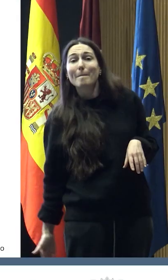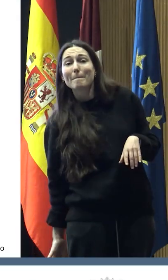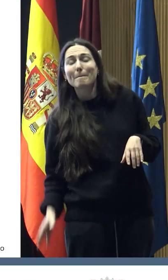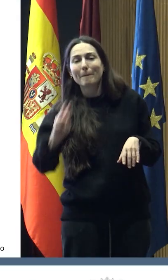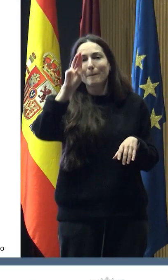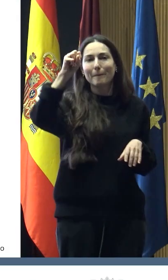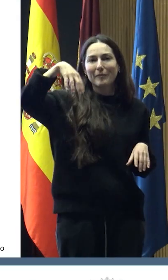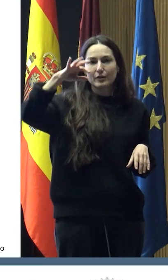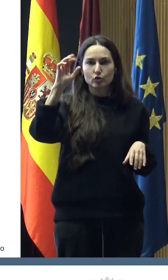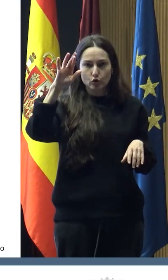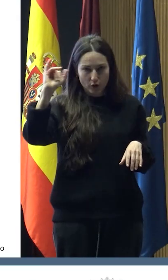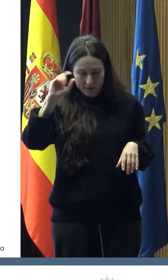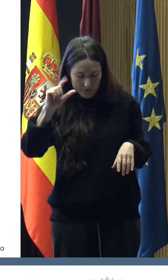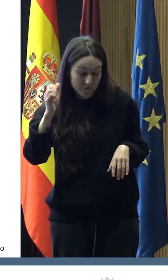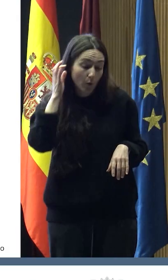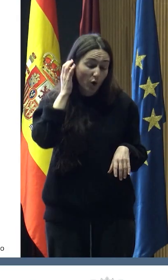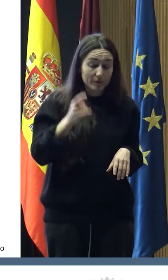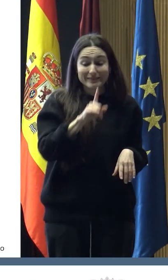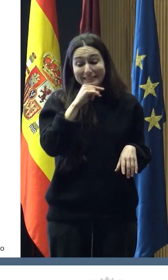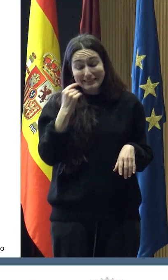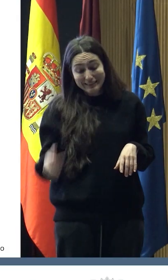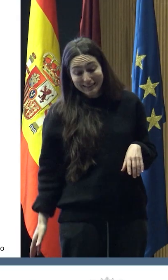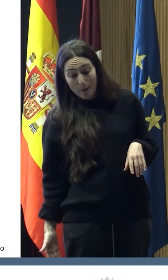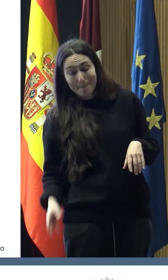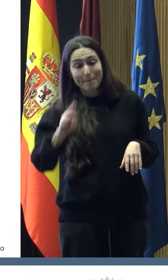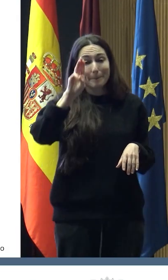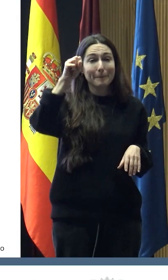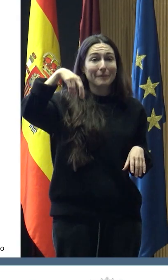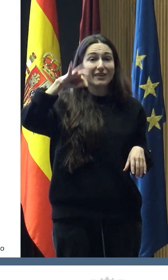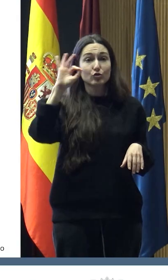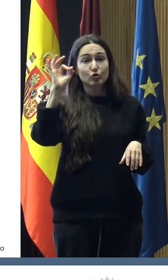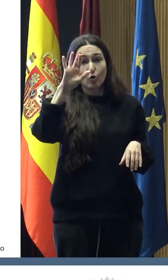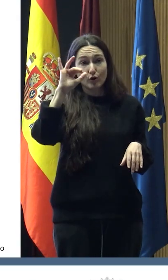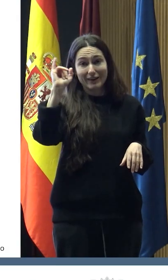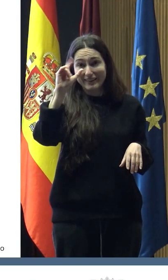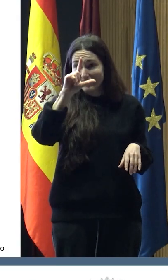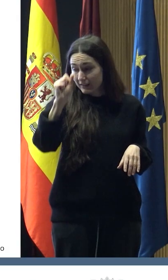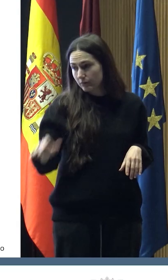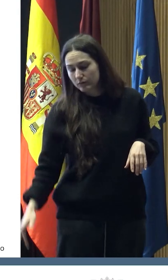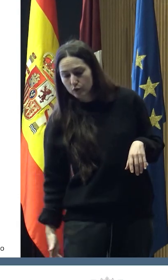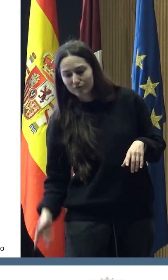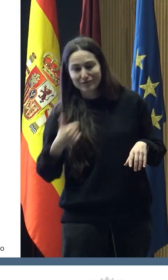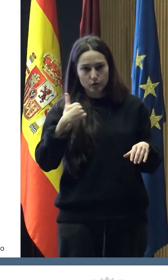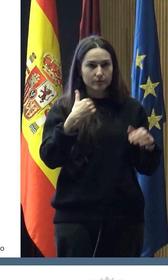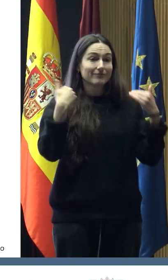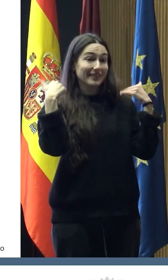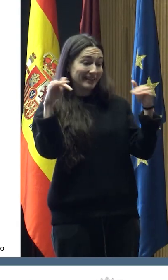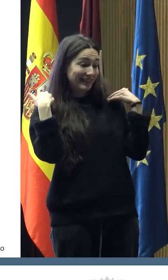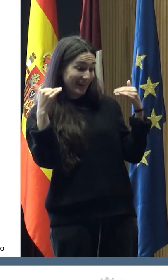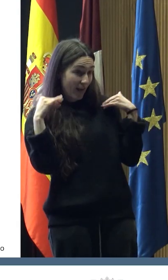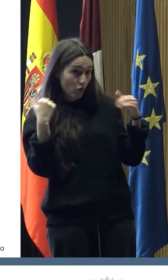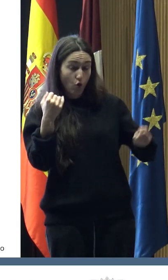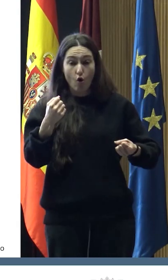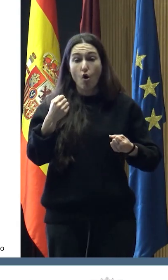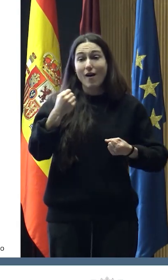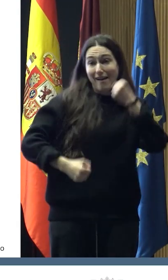mujer dice, me duele la pantorrilla, indicando dónde tal, he estado entrenando para una media maratón y me he